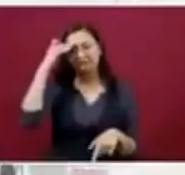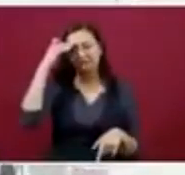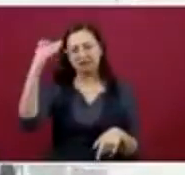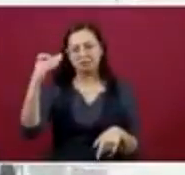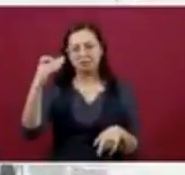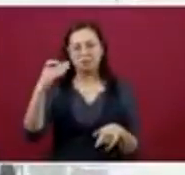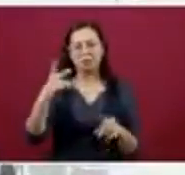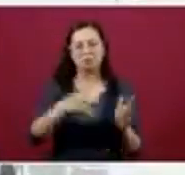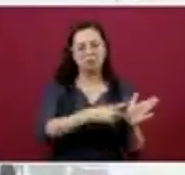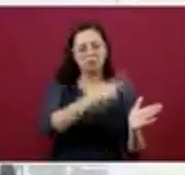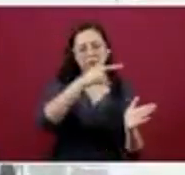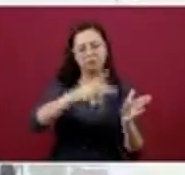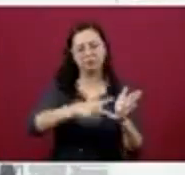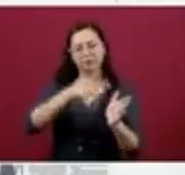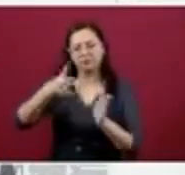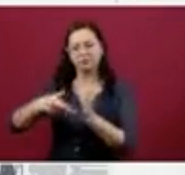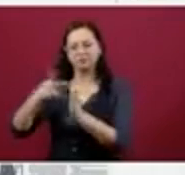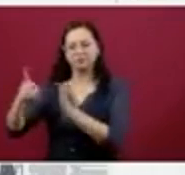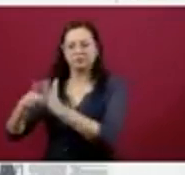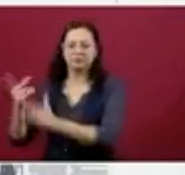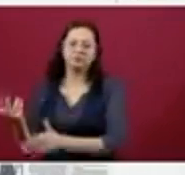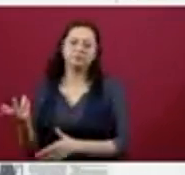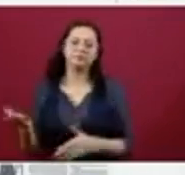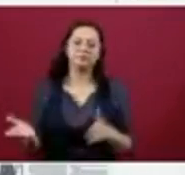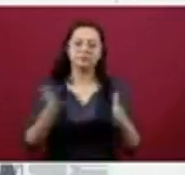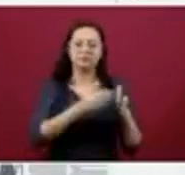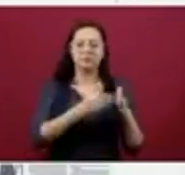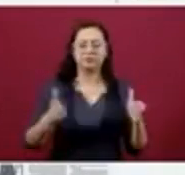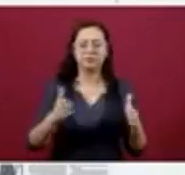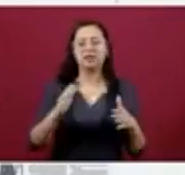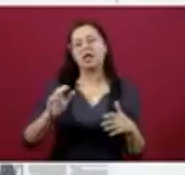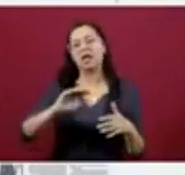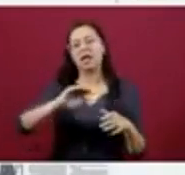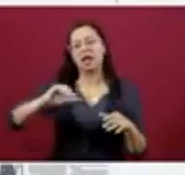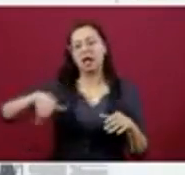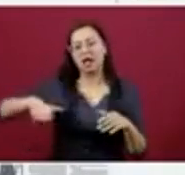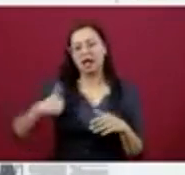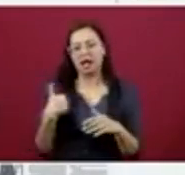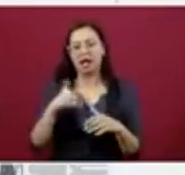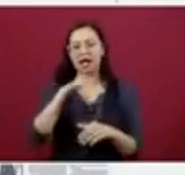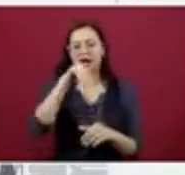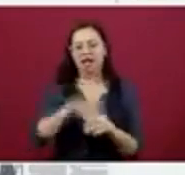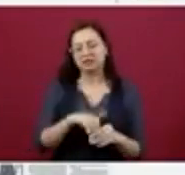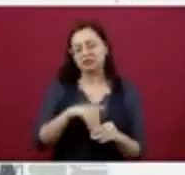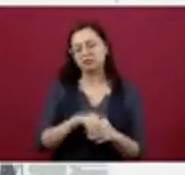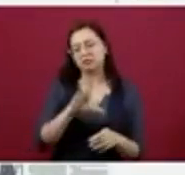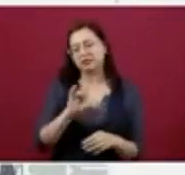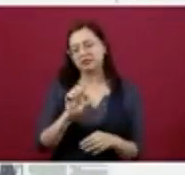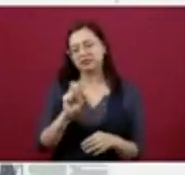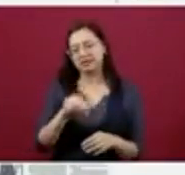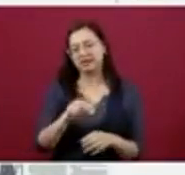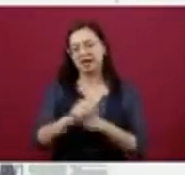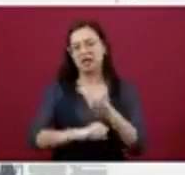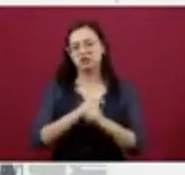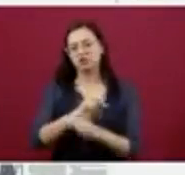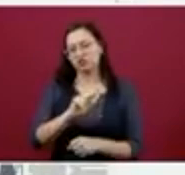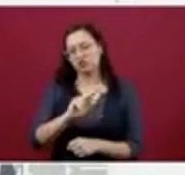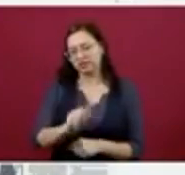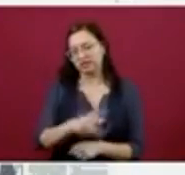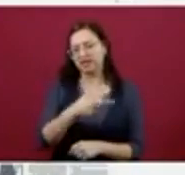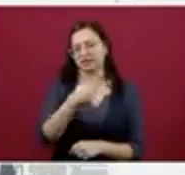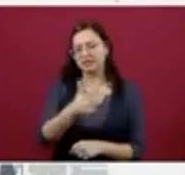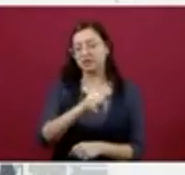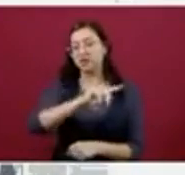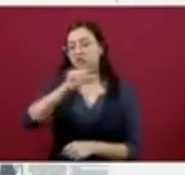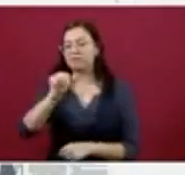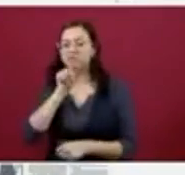hechos. Lo que se conoció durante mucho tiempo como el archivo del CISEN, que llegaba hasta el 85, posteriormente empezó a tener una serie de